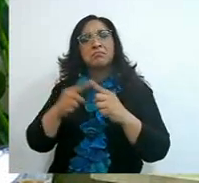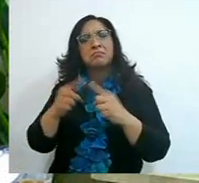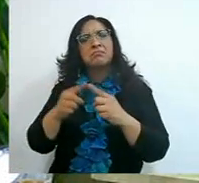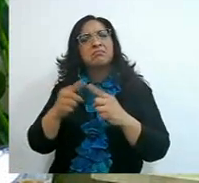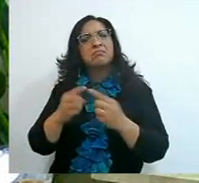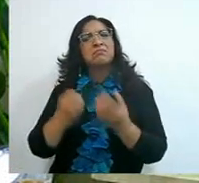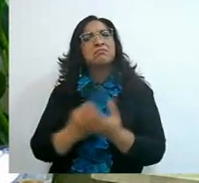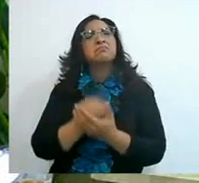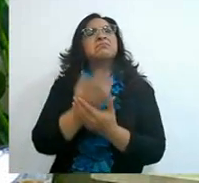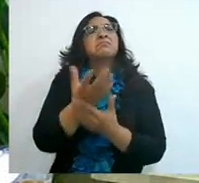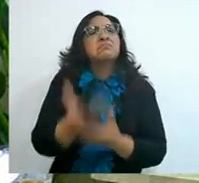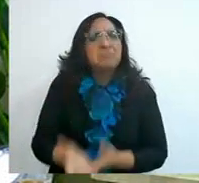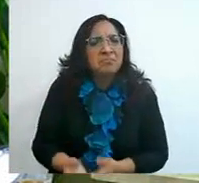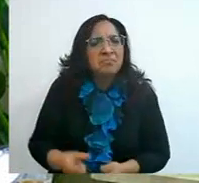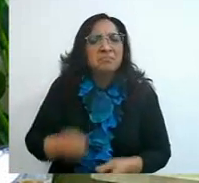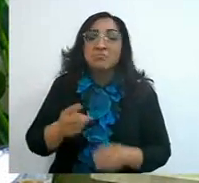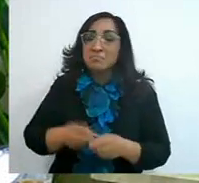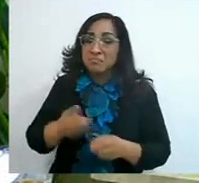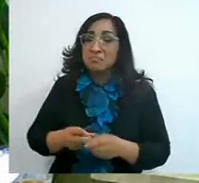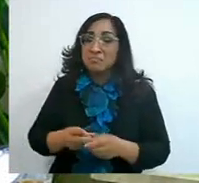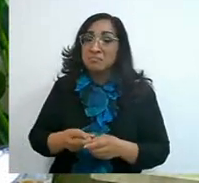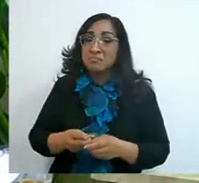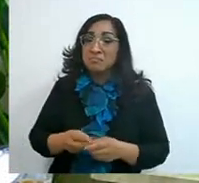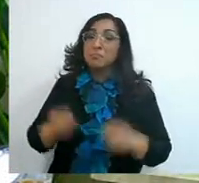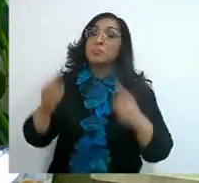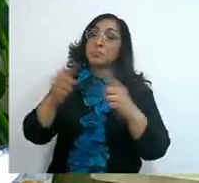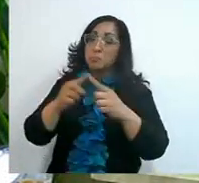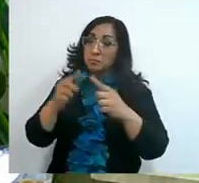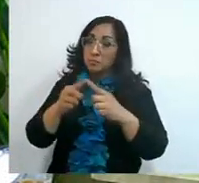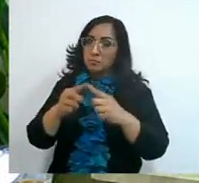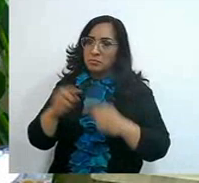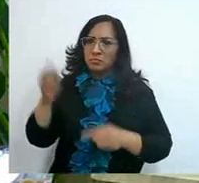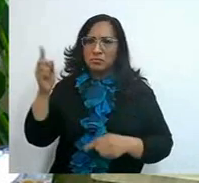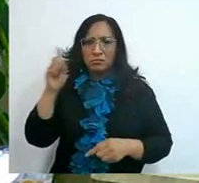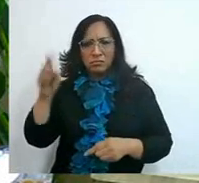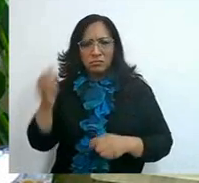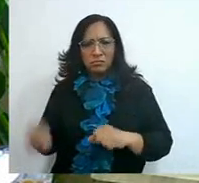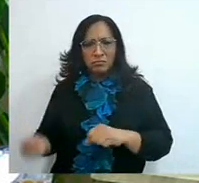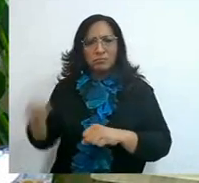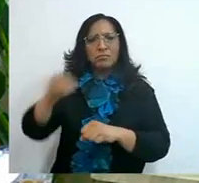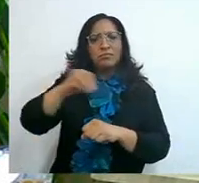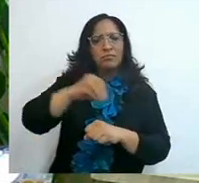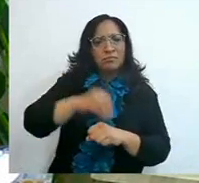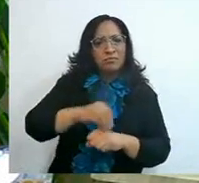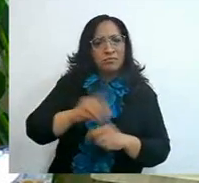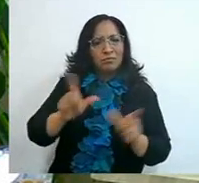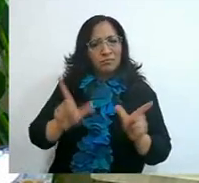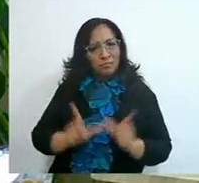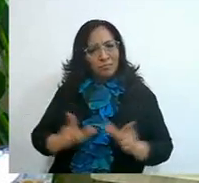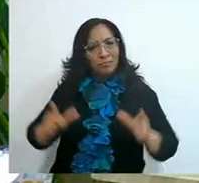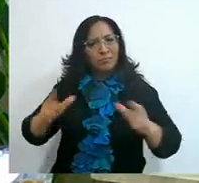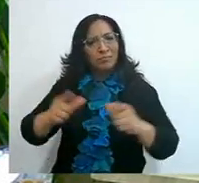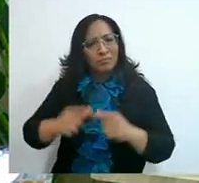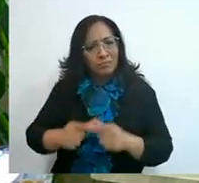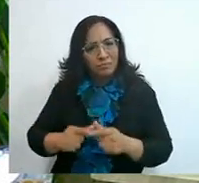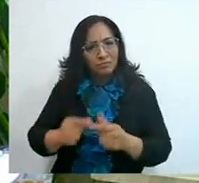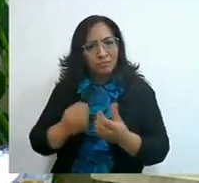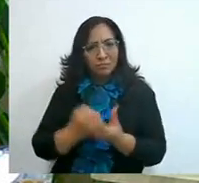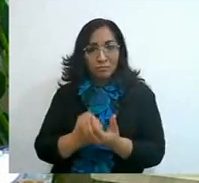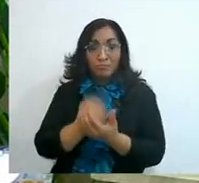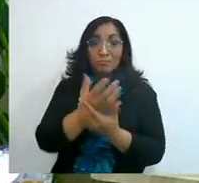usted un grupito fuera de la iglesia. Bueno, vamos a poner células, que le llaman hoy células.